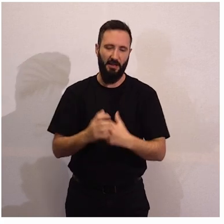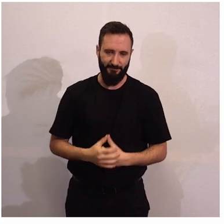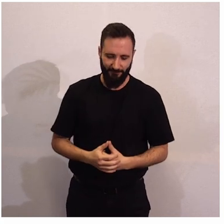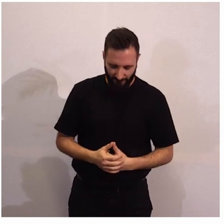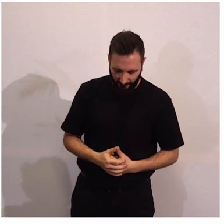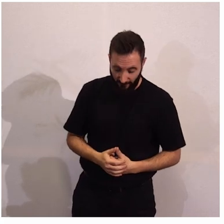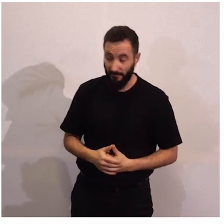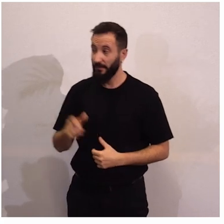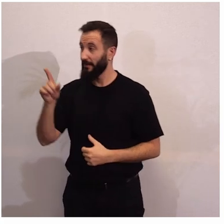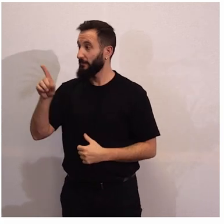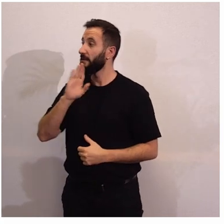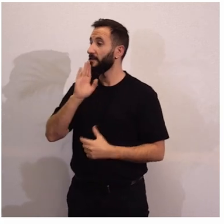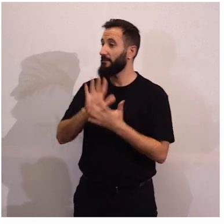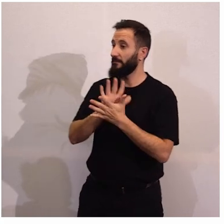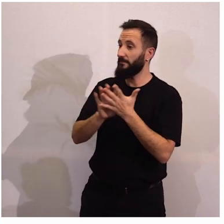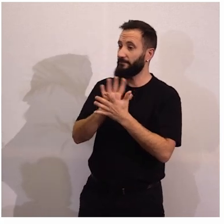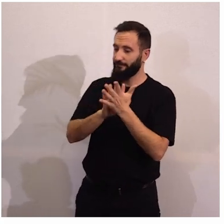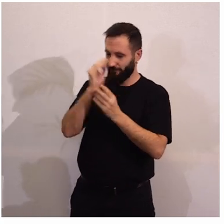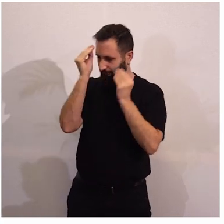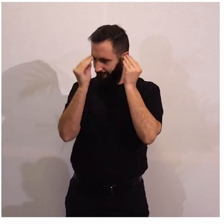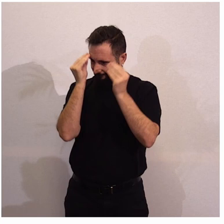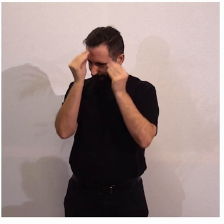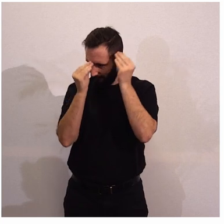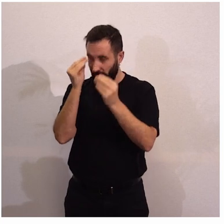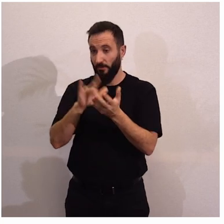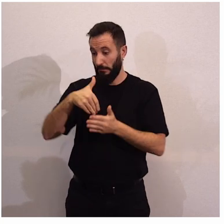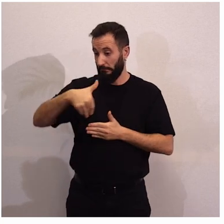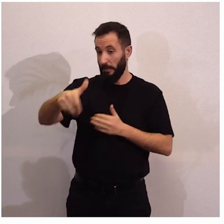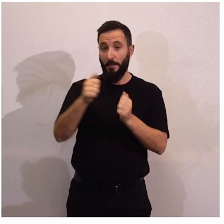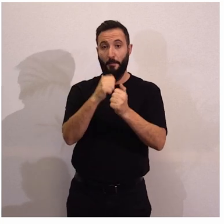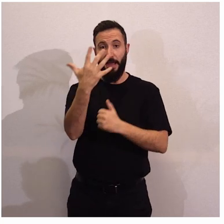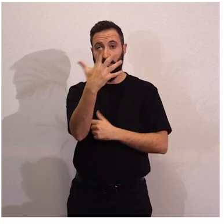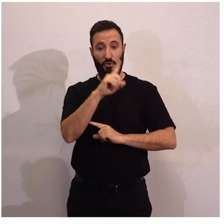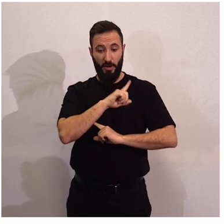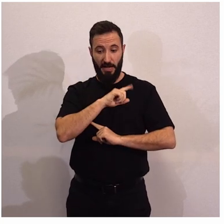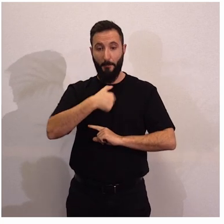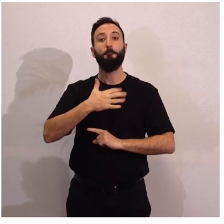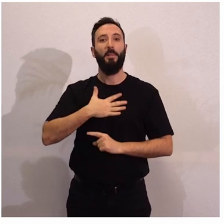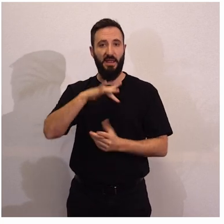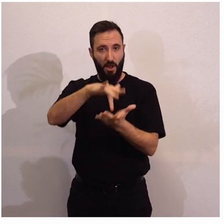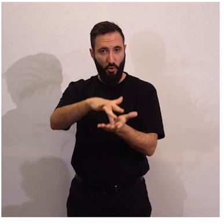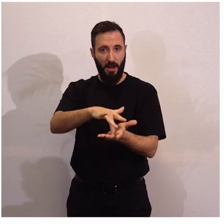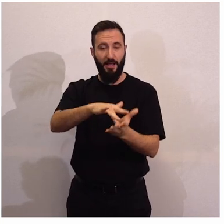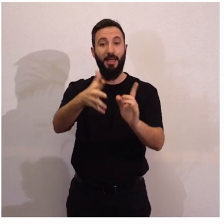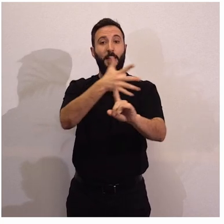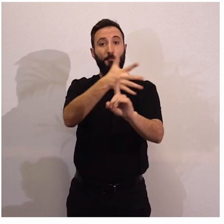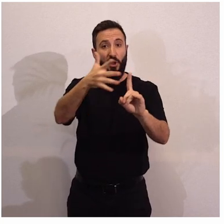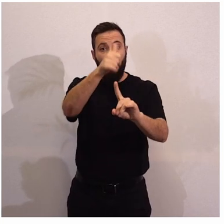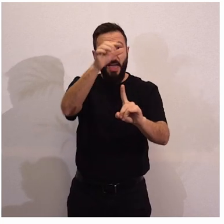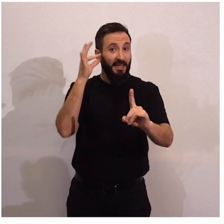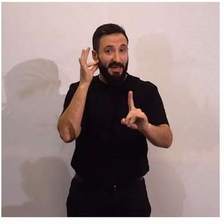sí. Reflexionando un poco, bueno, tenemos el 25N ahora mismo. La violencia de